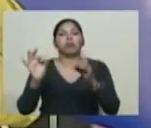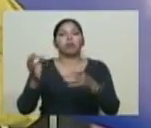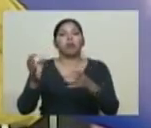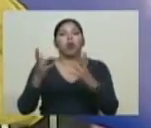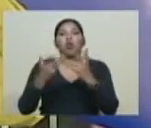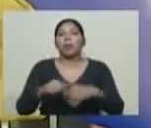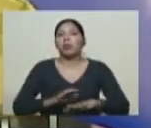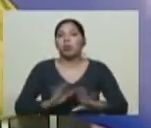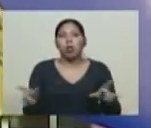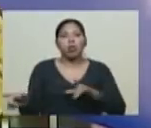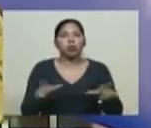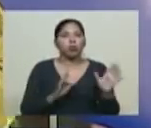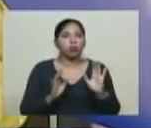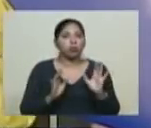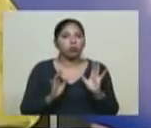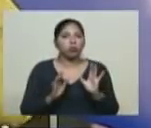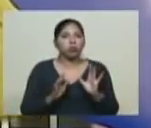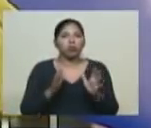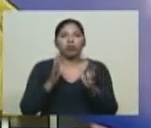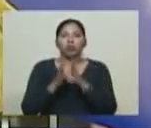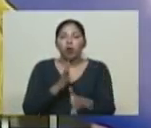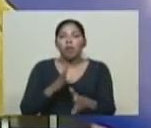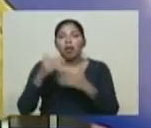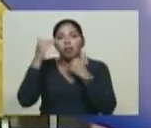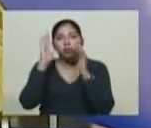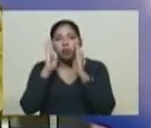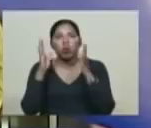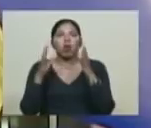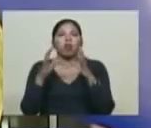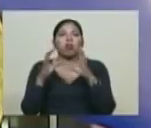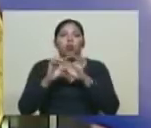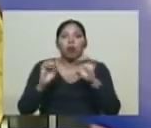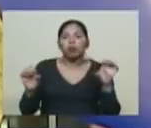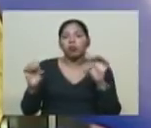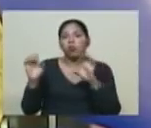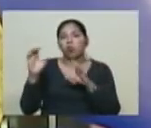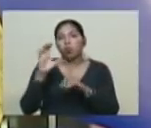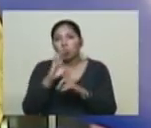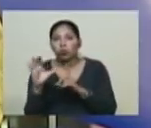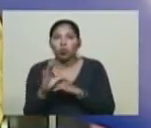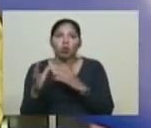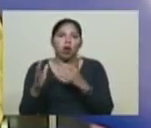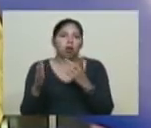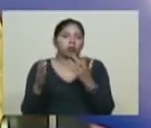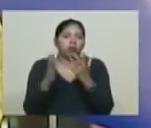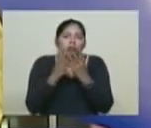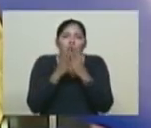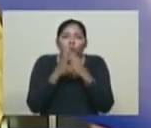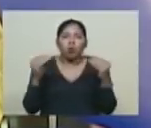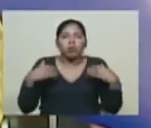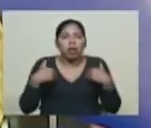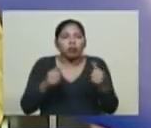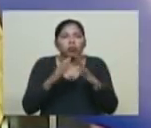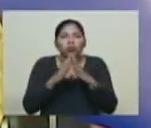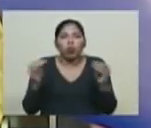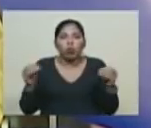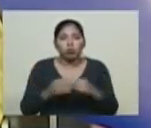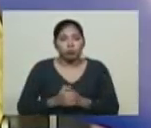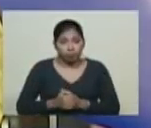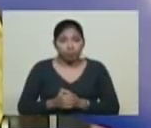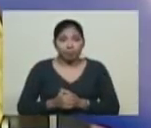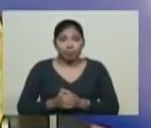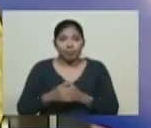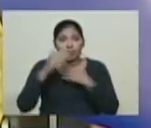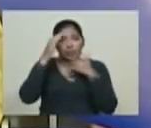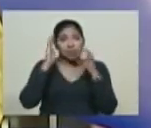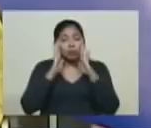humana, educativa, científica, cultural, para las embarazadas del país. Atención embarazada. Este es